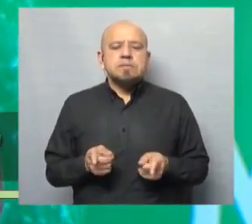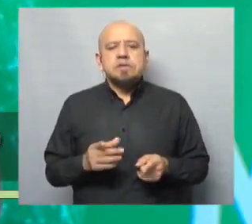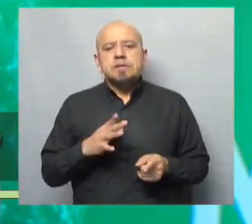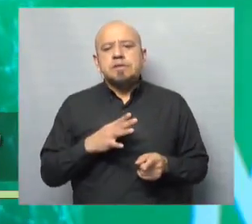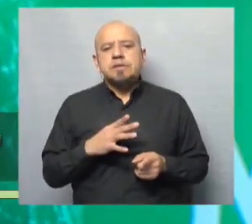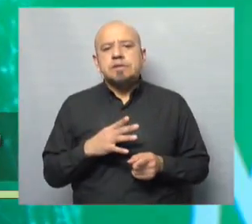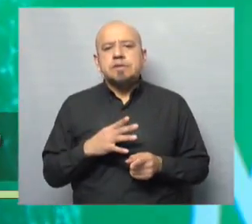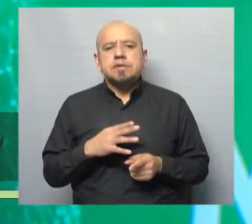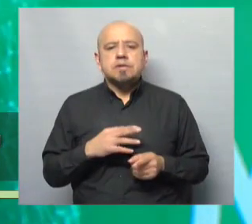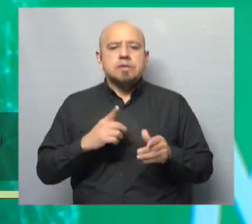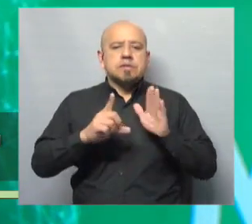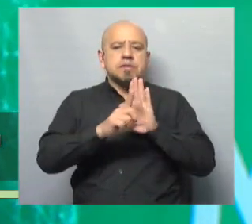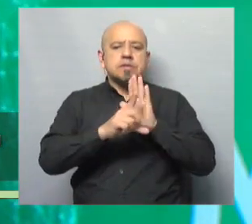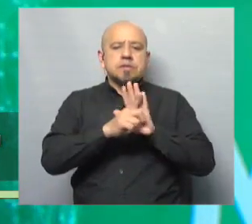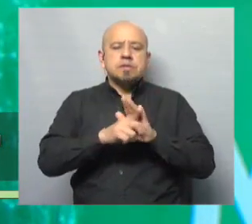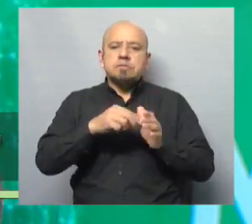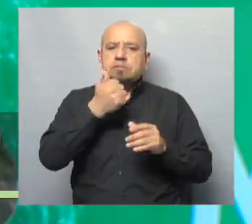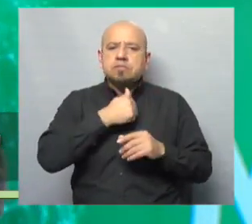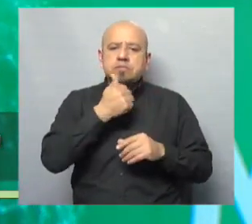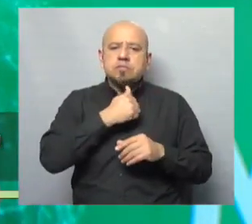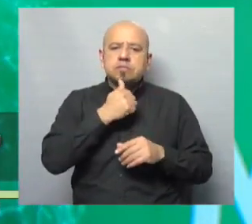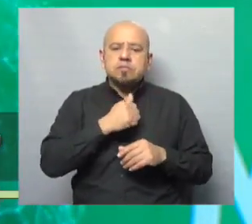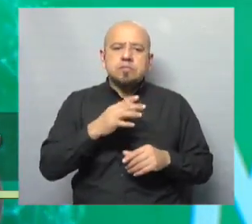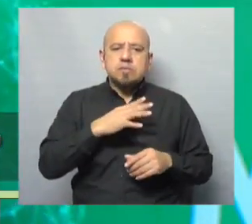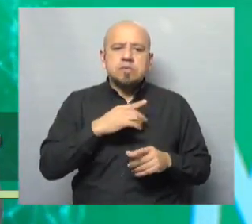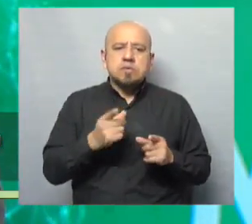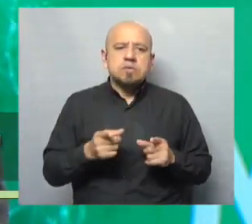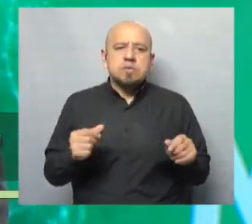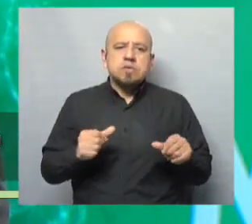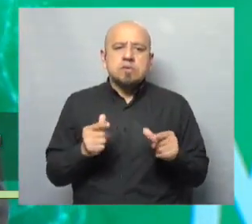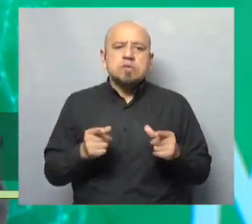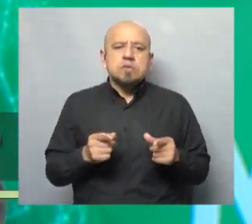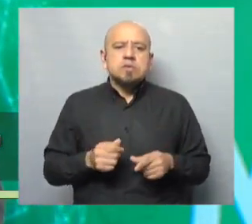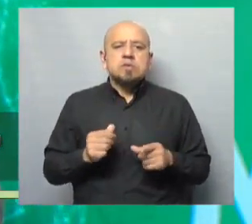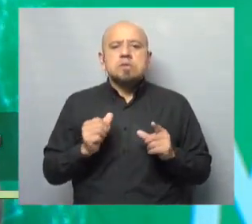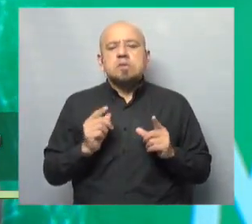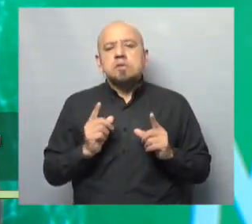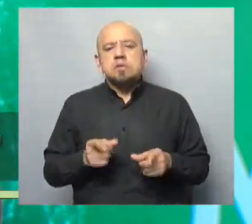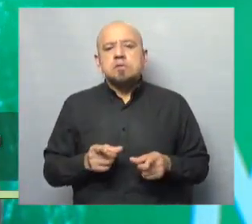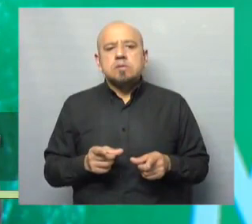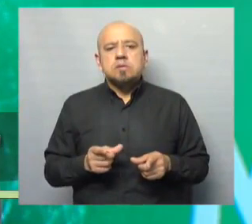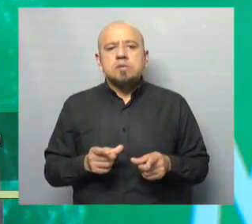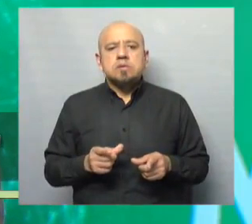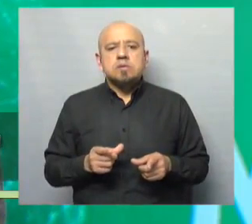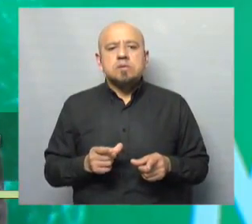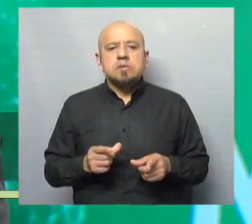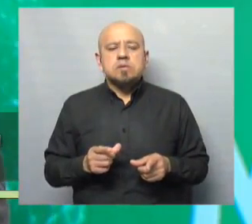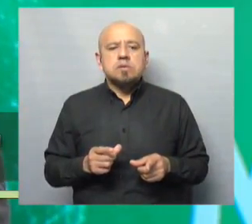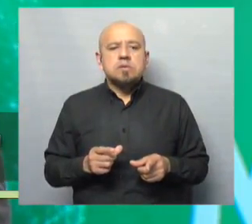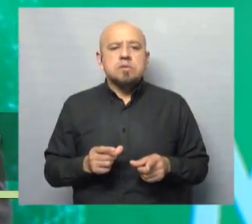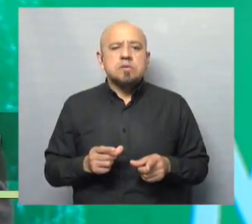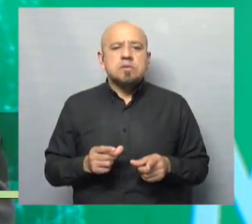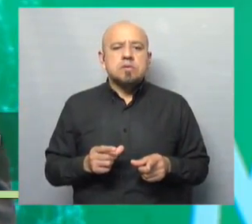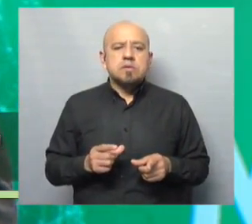marcos legales muy antiguos que habría que actualizar y también me parece a mí que partieron de